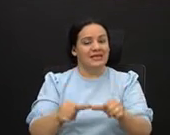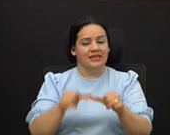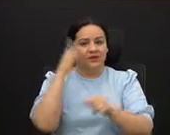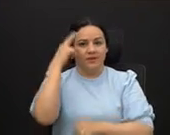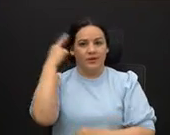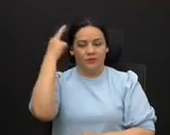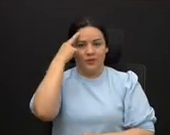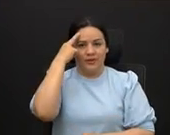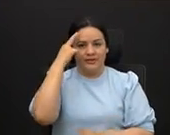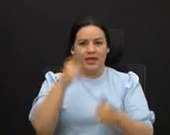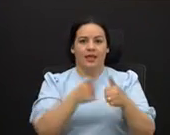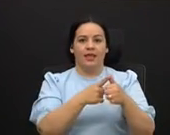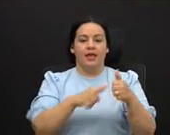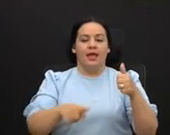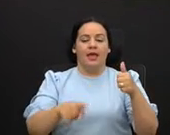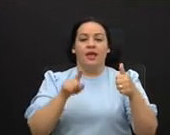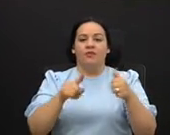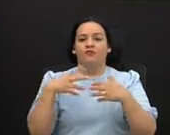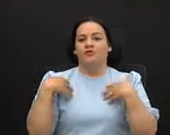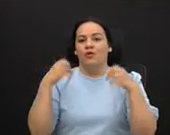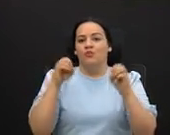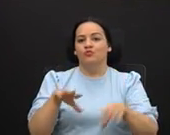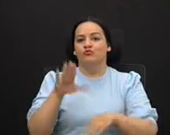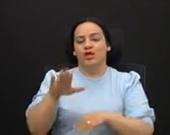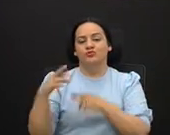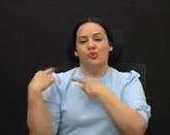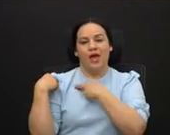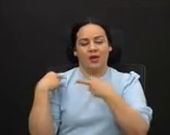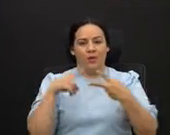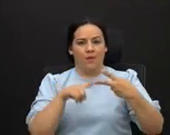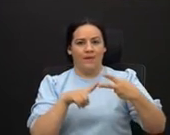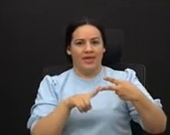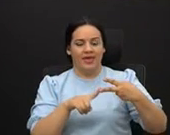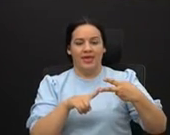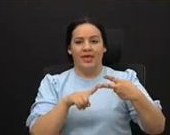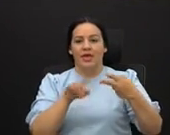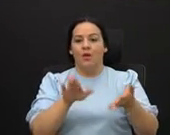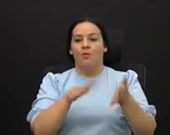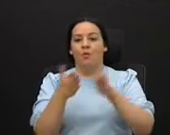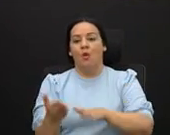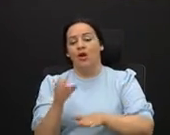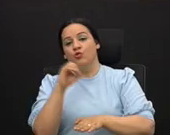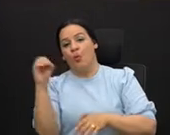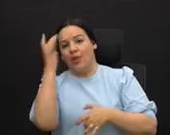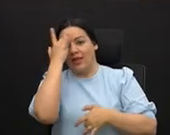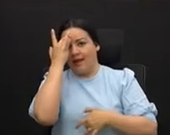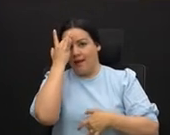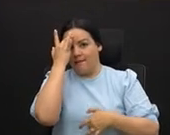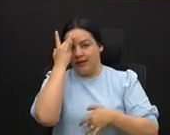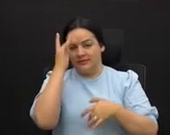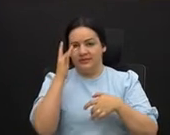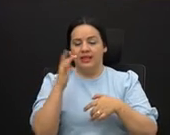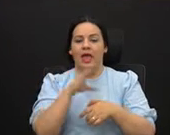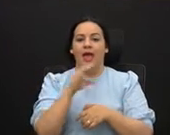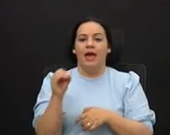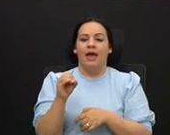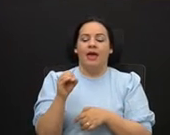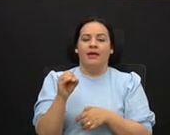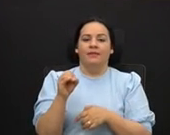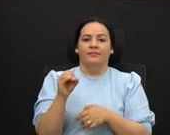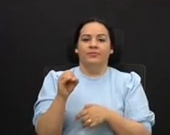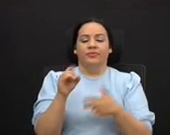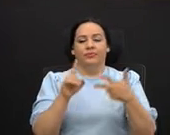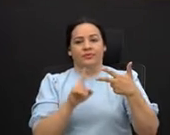razones. A. Renuncia a su cargo. B. Muerte o incapacidad